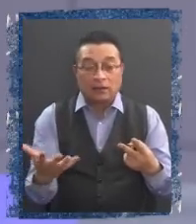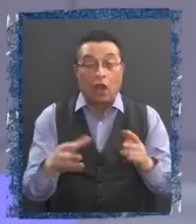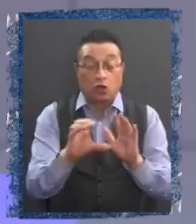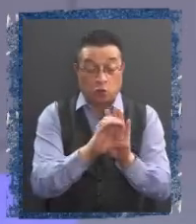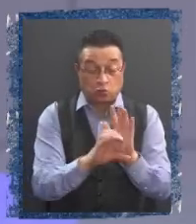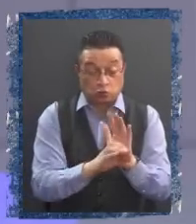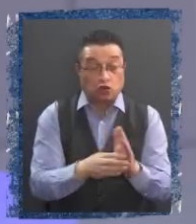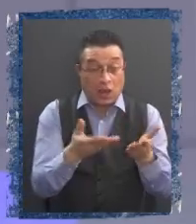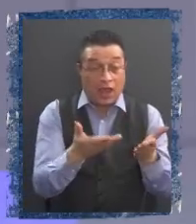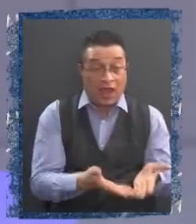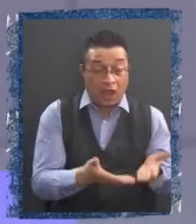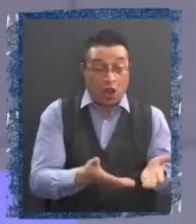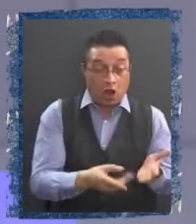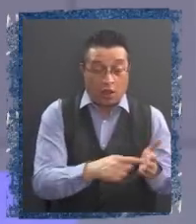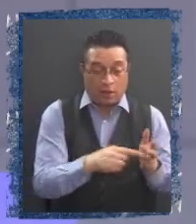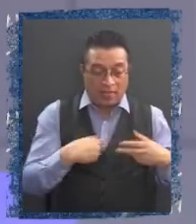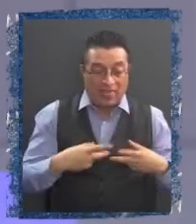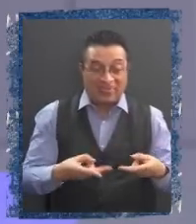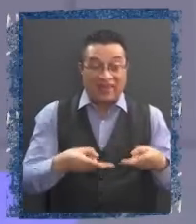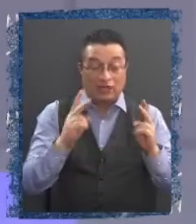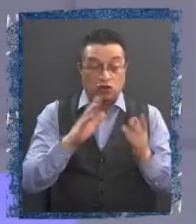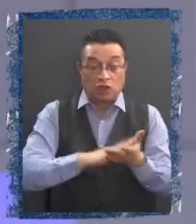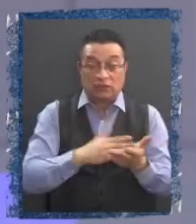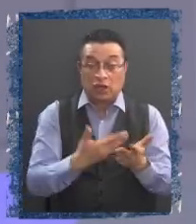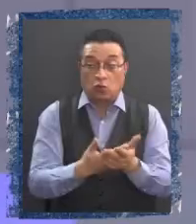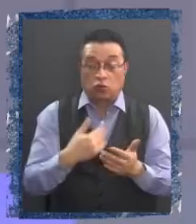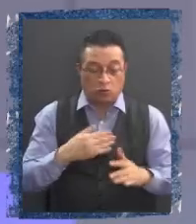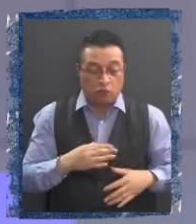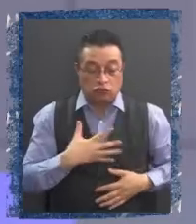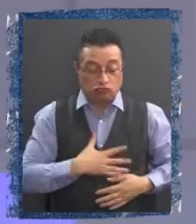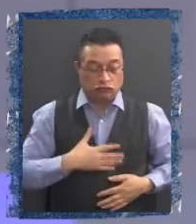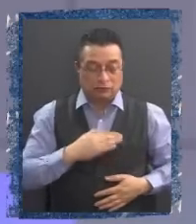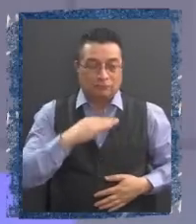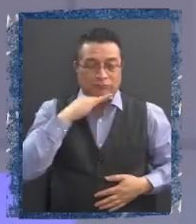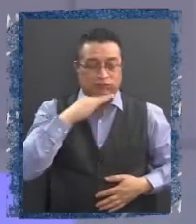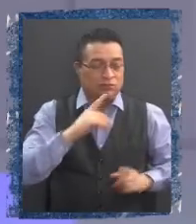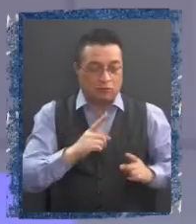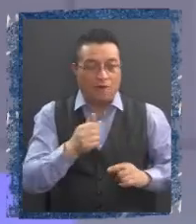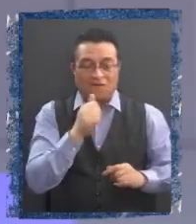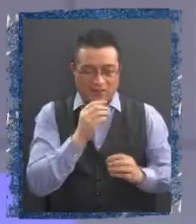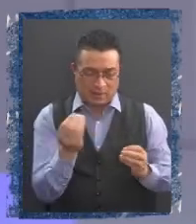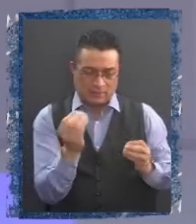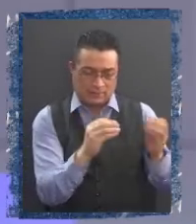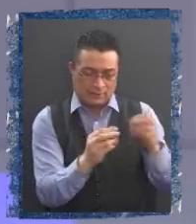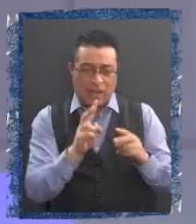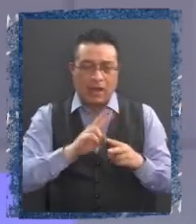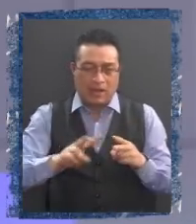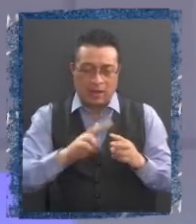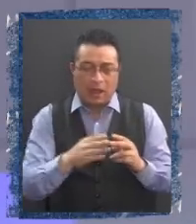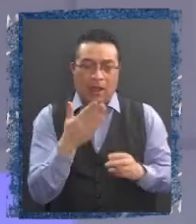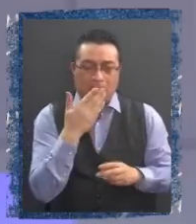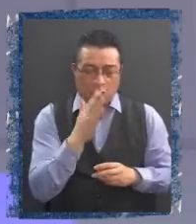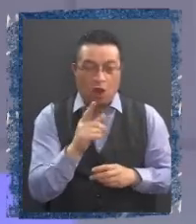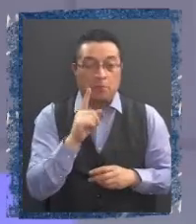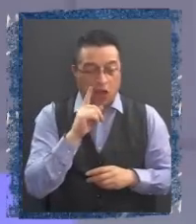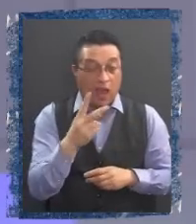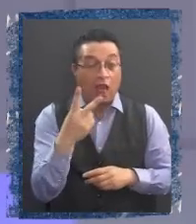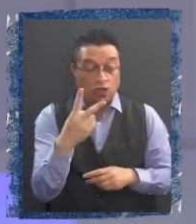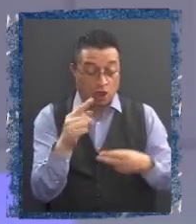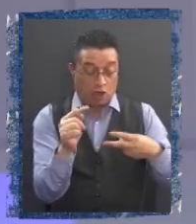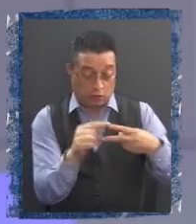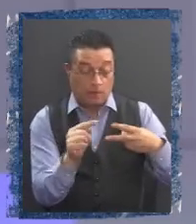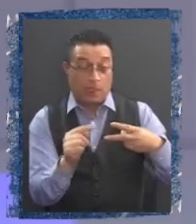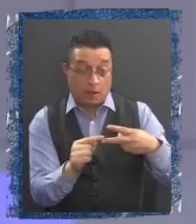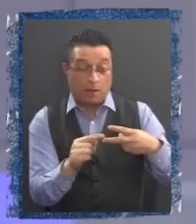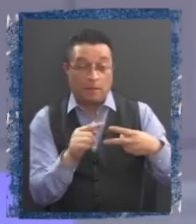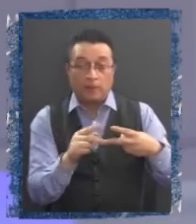actual, a mí el derecho a la salud no me satisface completamente. Yo mejoraría ciertos aspectos, pero al menos creo que hay 2 aspectos particulares que